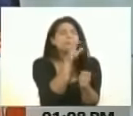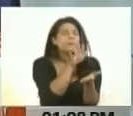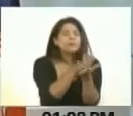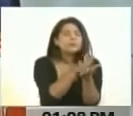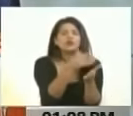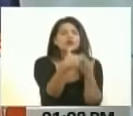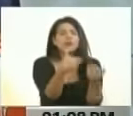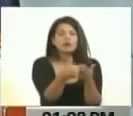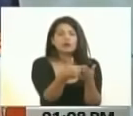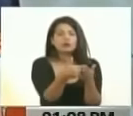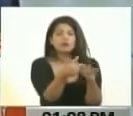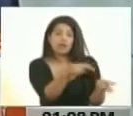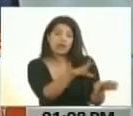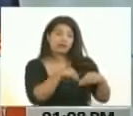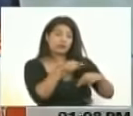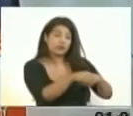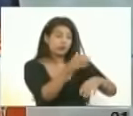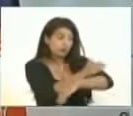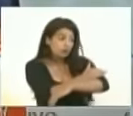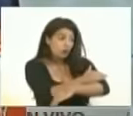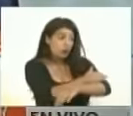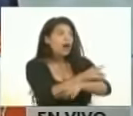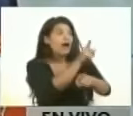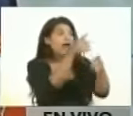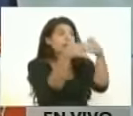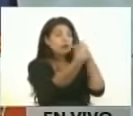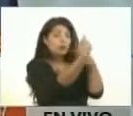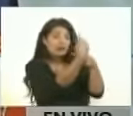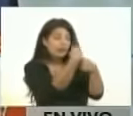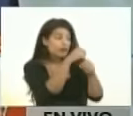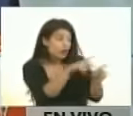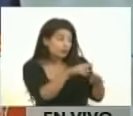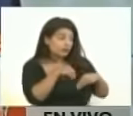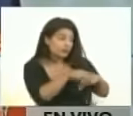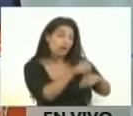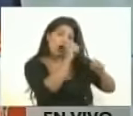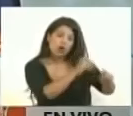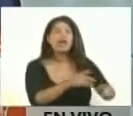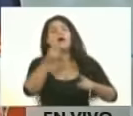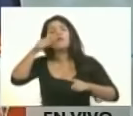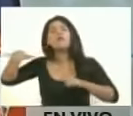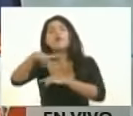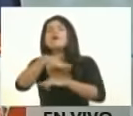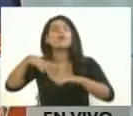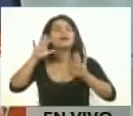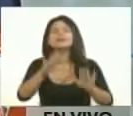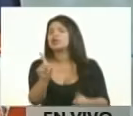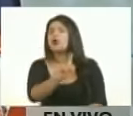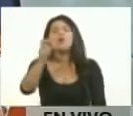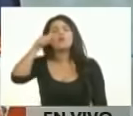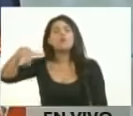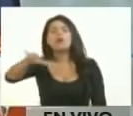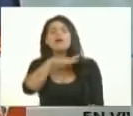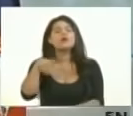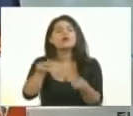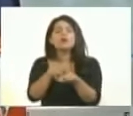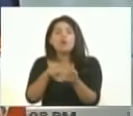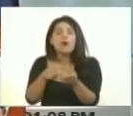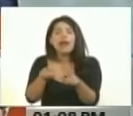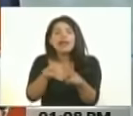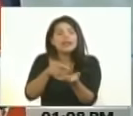que le dan desde el norte? No, nuestro pueblo no camina sino de pie. Nuestro pueblo no es reptil, no es